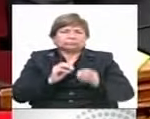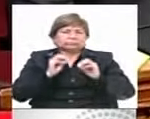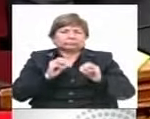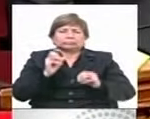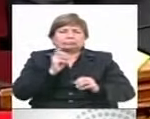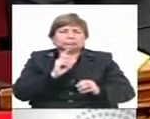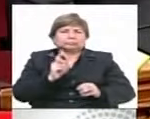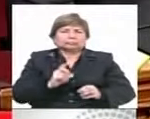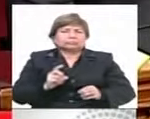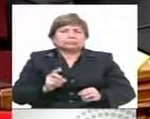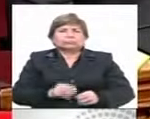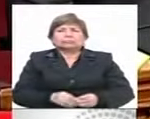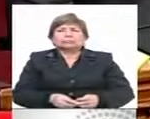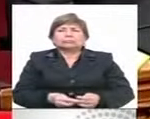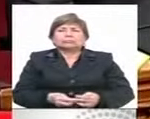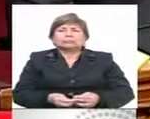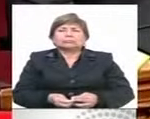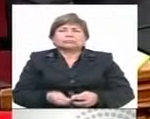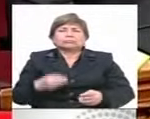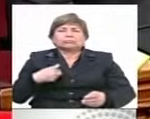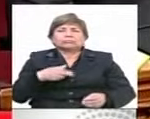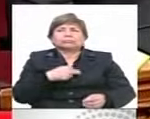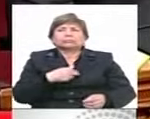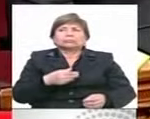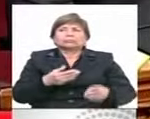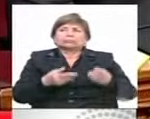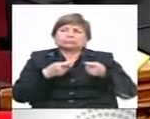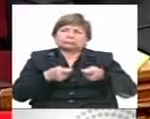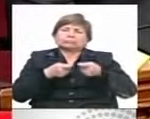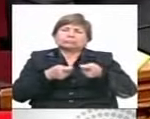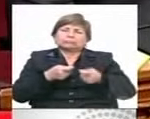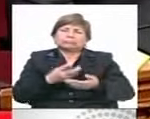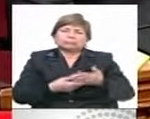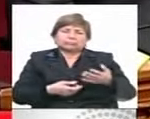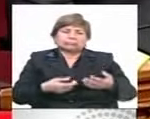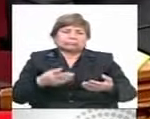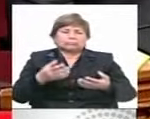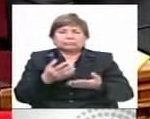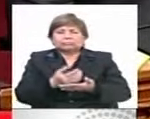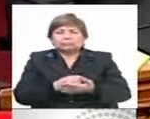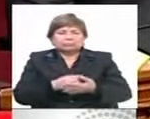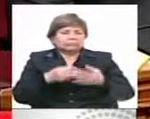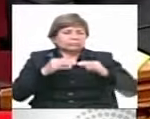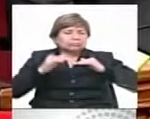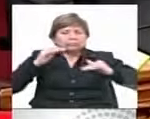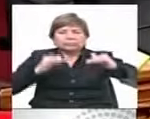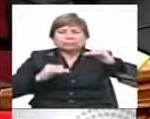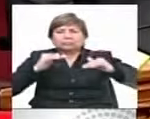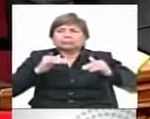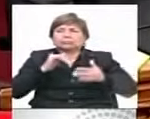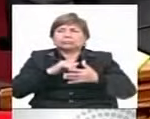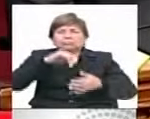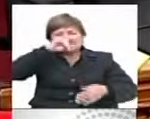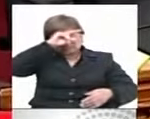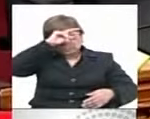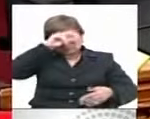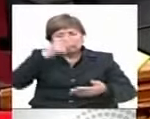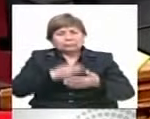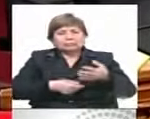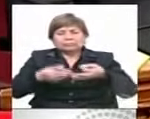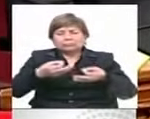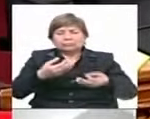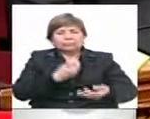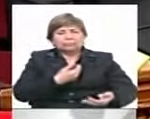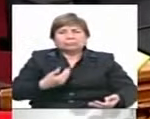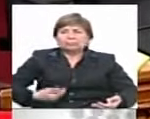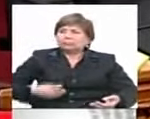No vamos, les digo, no vamos nosotros a luchar para tratar de desestabilizar el Perú o la economía o el